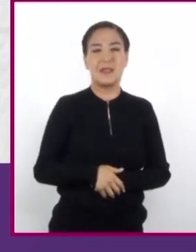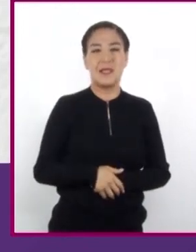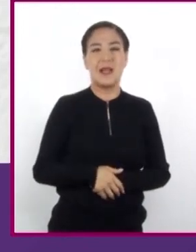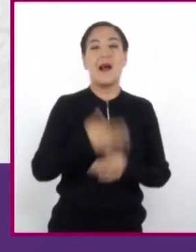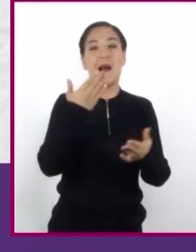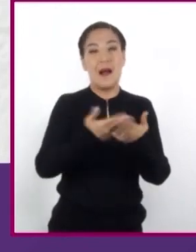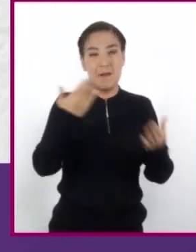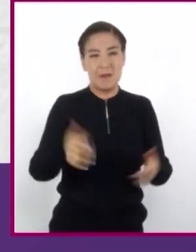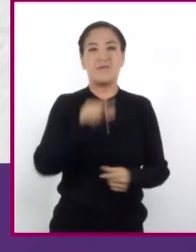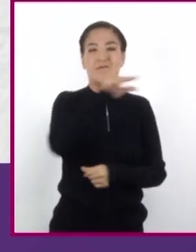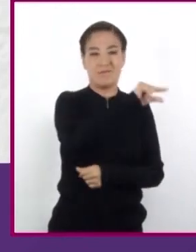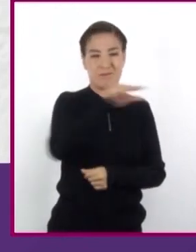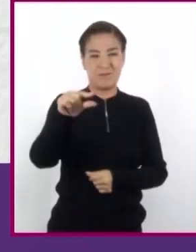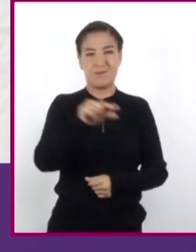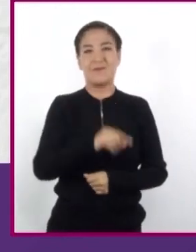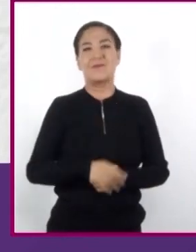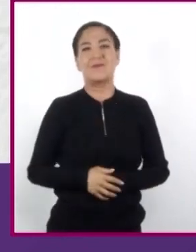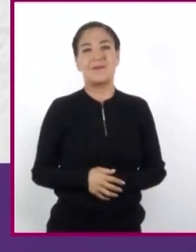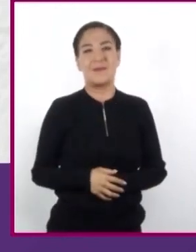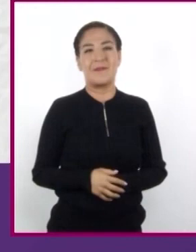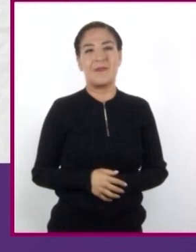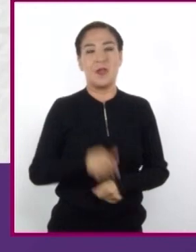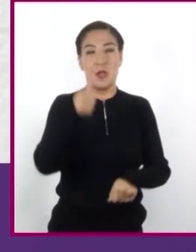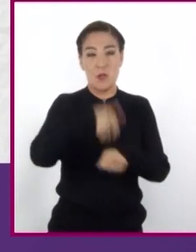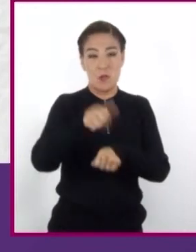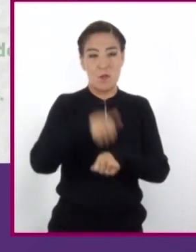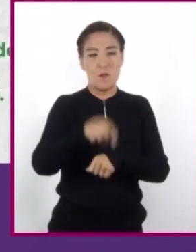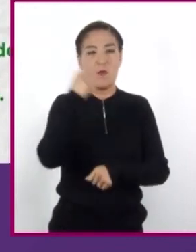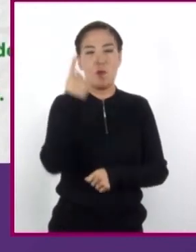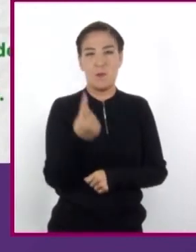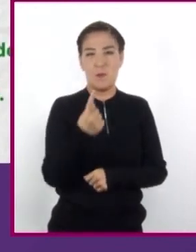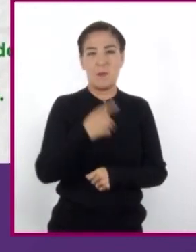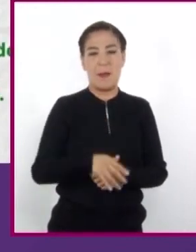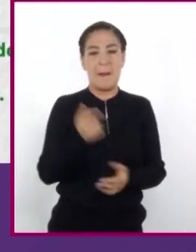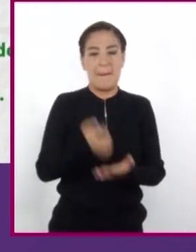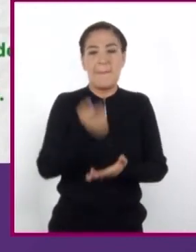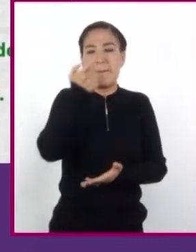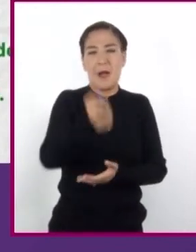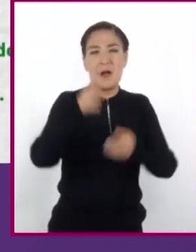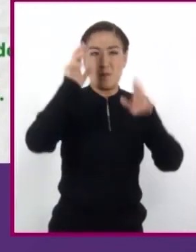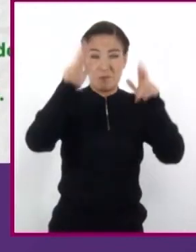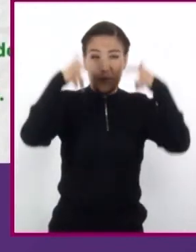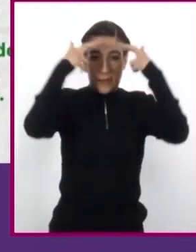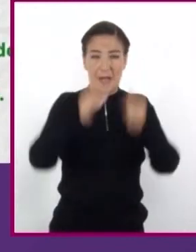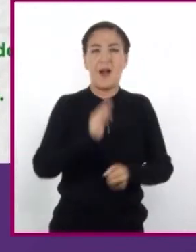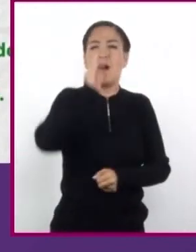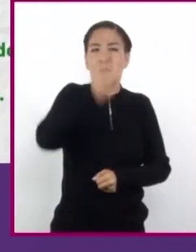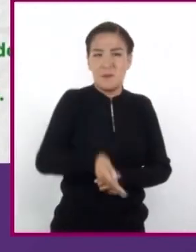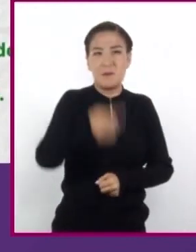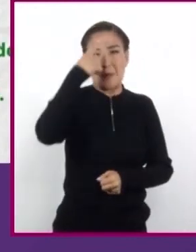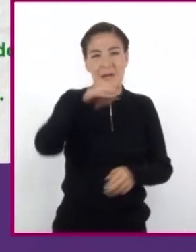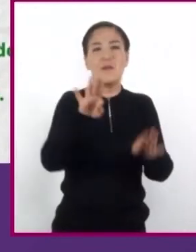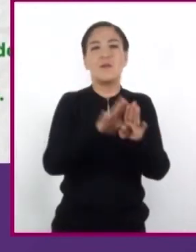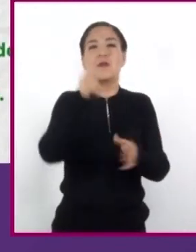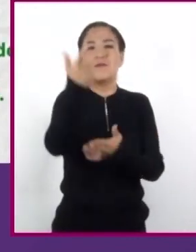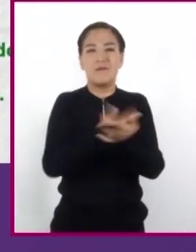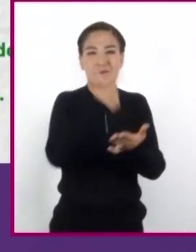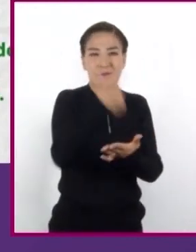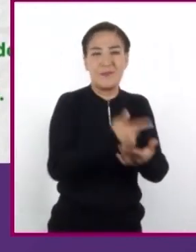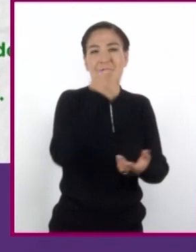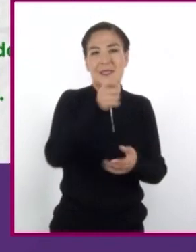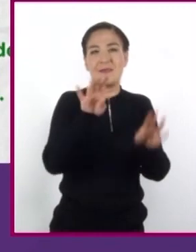con las horizontales. Número 1. Pago que la corona autorizó con el fin de financiar el proceso